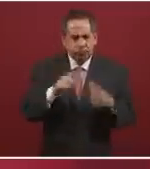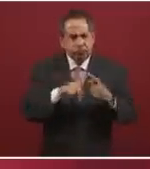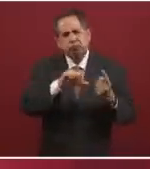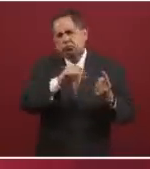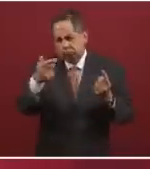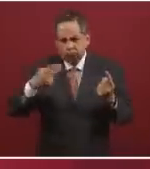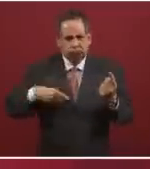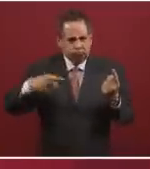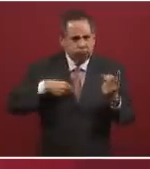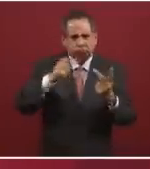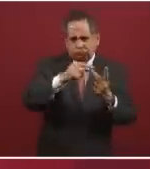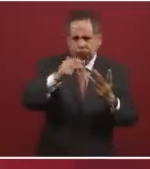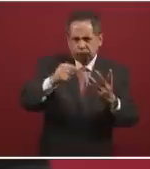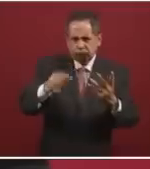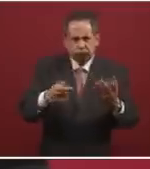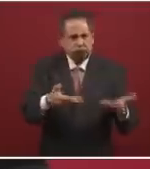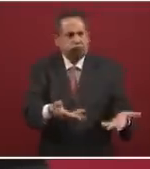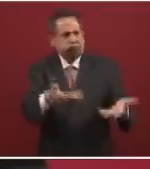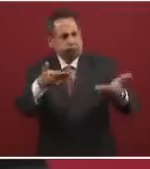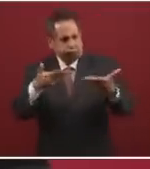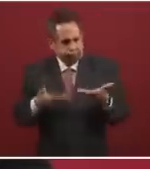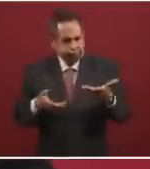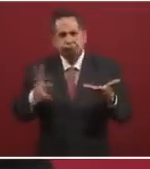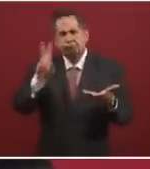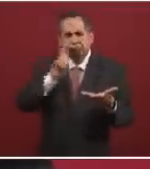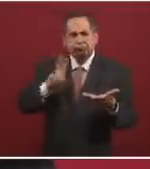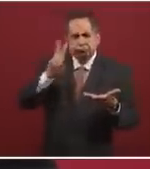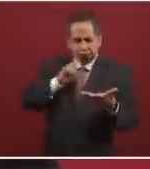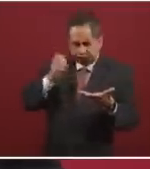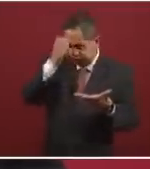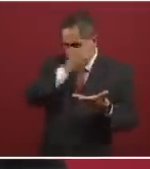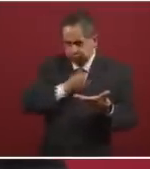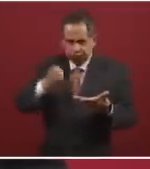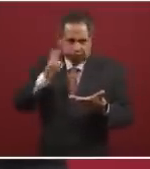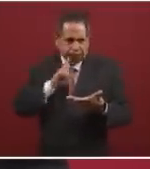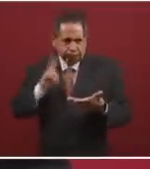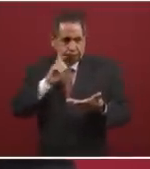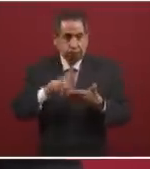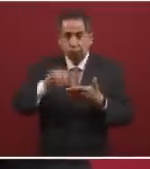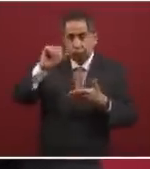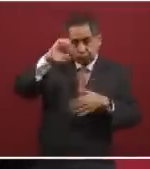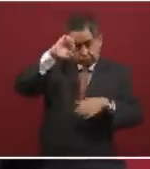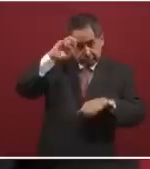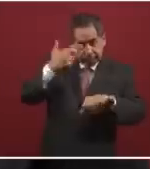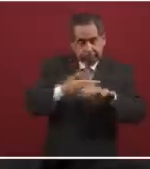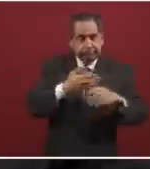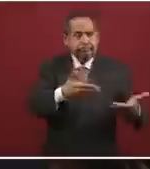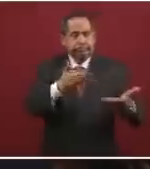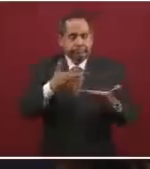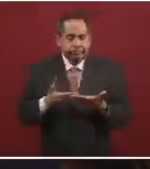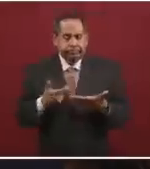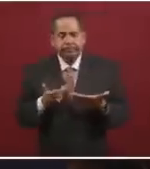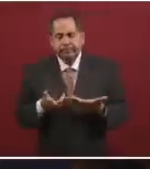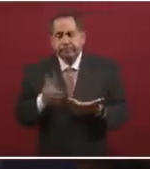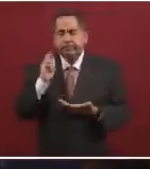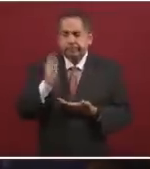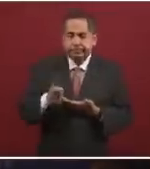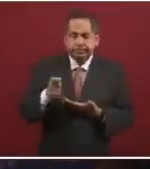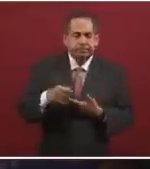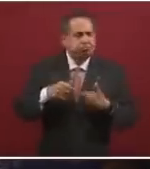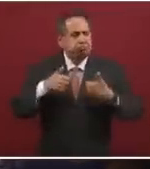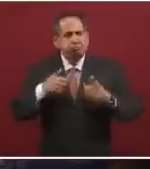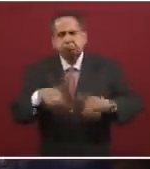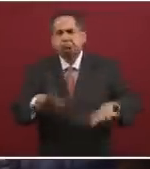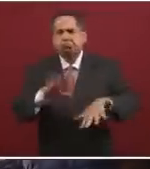otros mexicanos y extranjeros, acerca de liberar o de